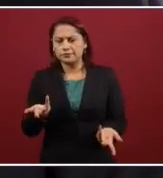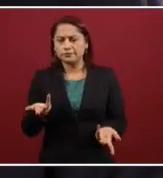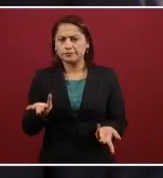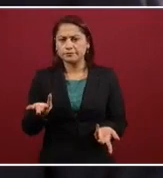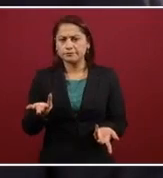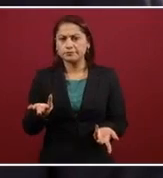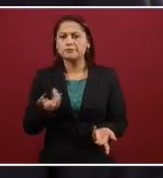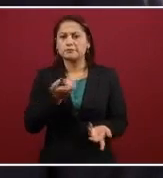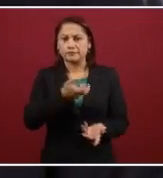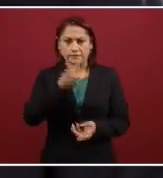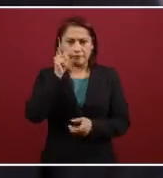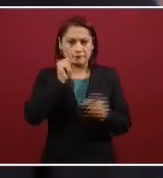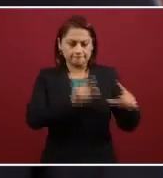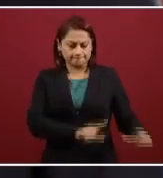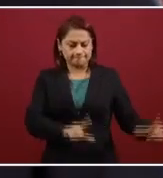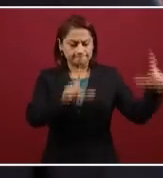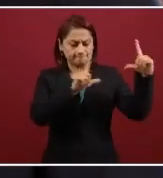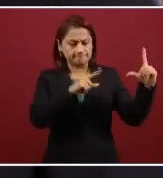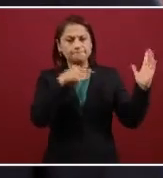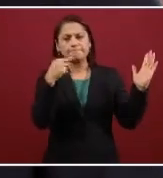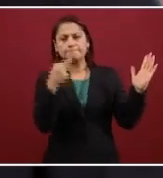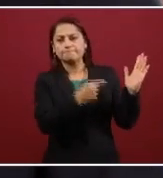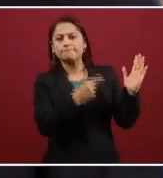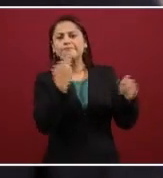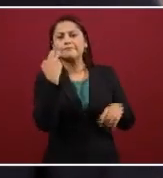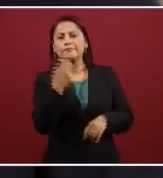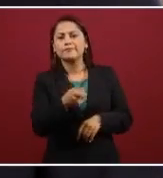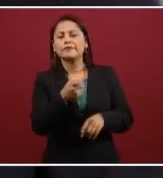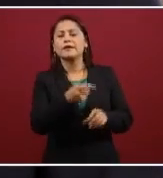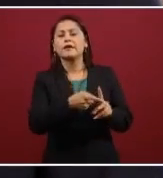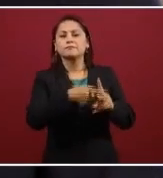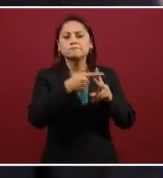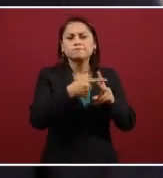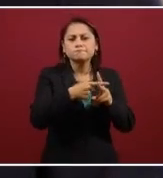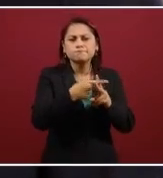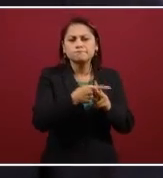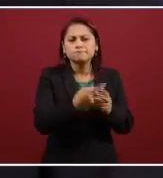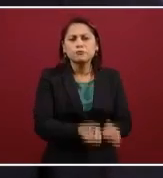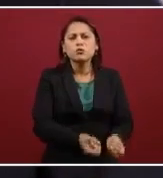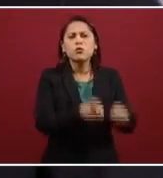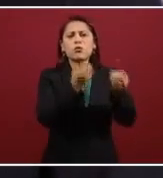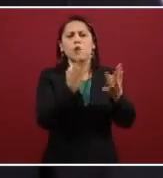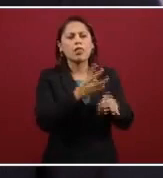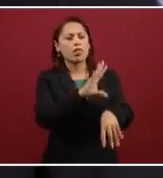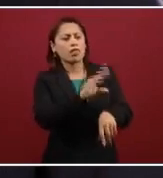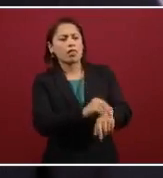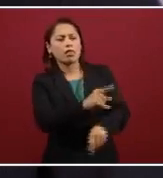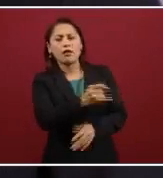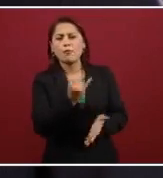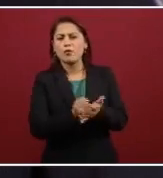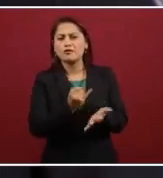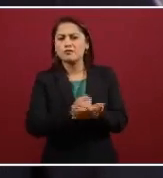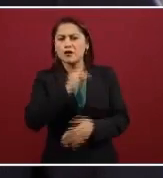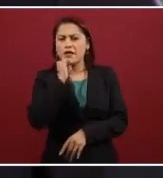¿Cuánto se condonaba de impuestos? A muy pocos.